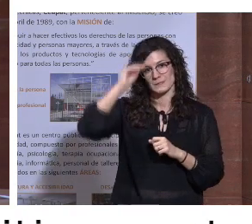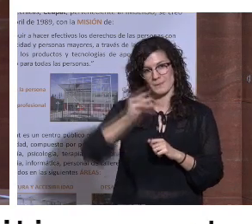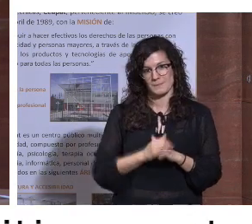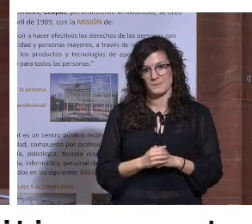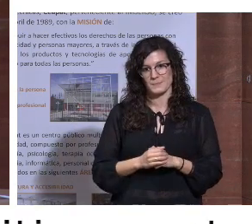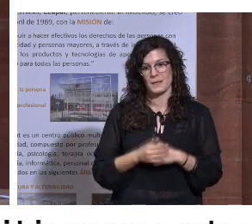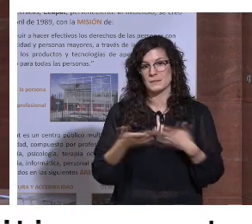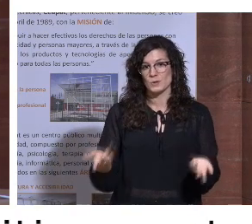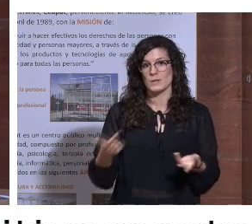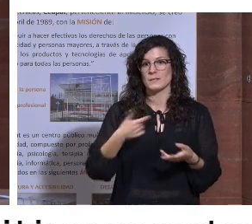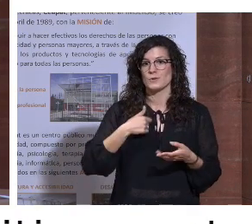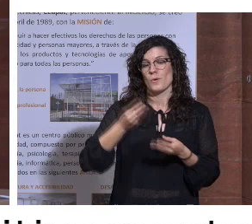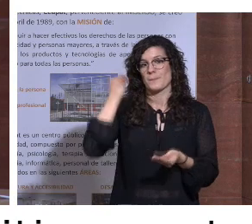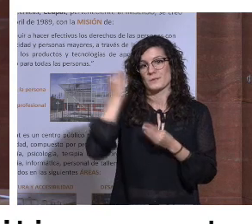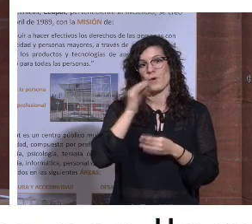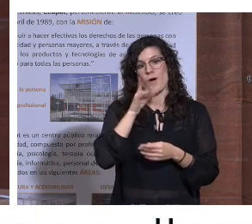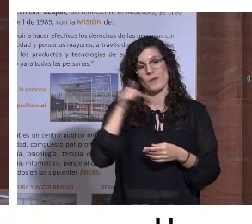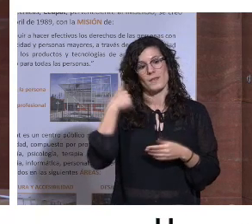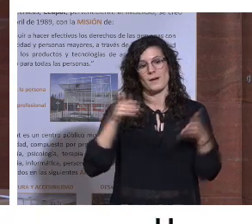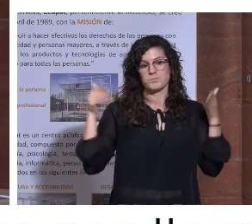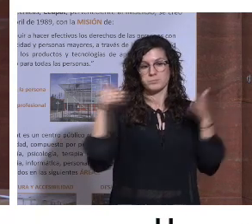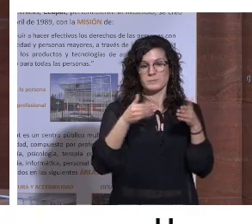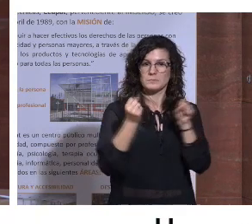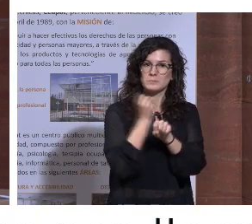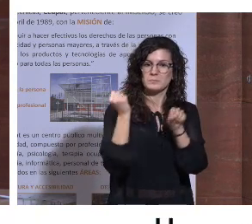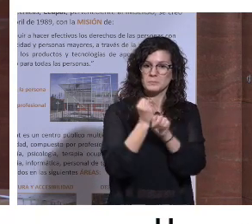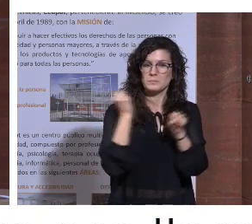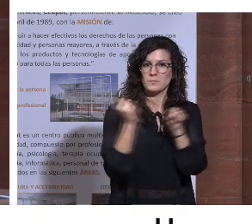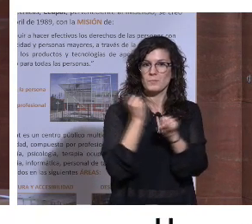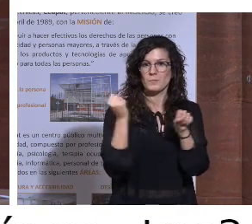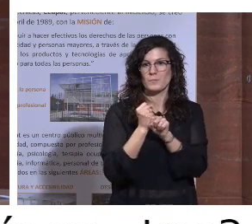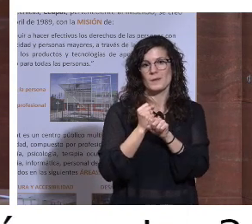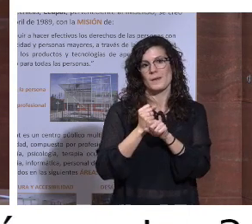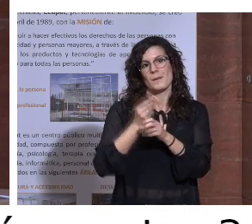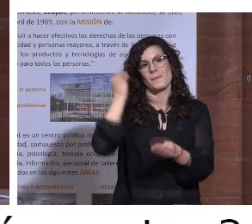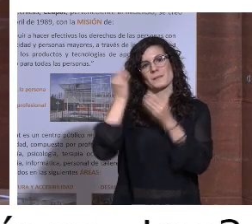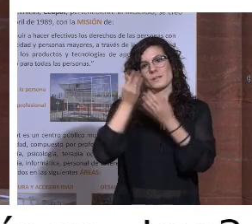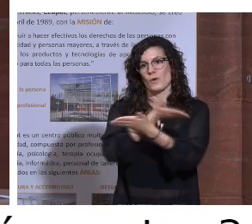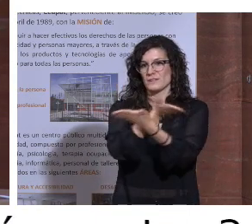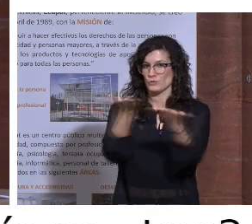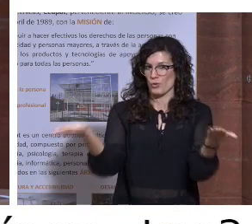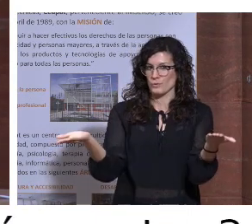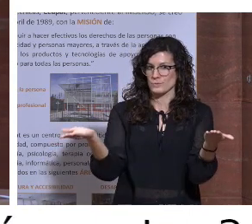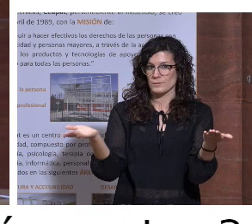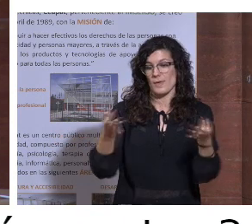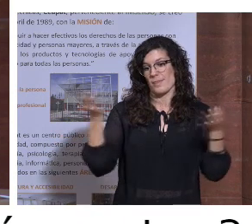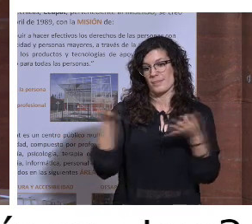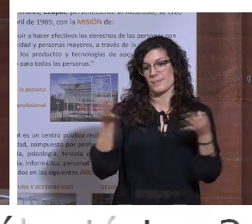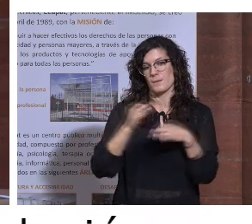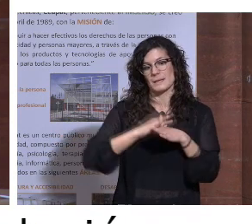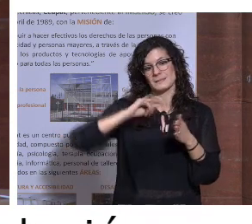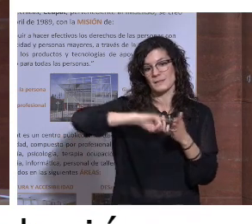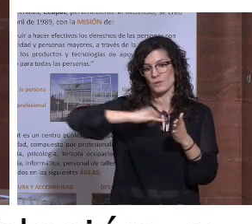información que nos llega que se está trabajando en esta línea, ¿no? Teniendo en cuenta a toda la población. Y tiene que ser así, o sea, la tecnología tiene